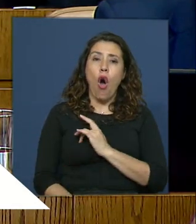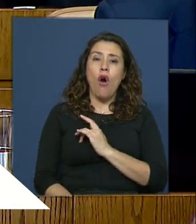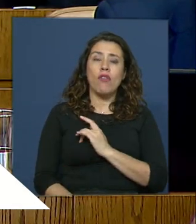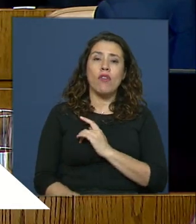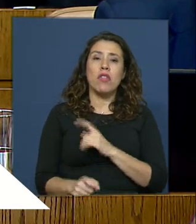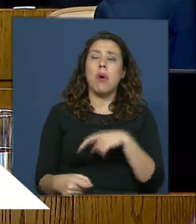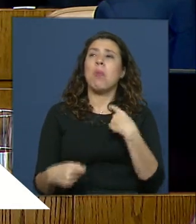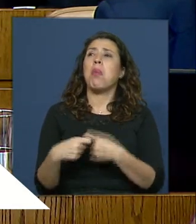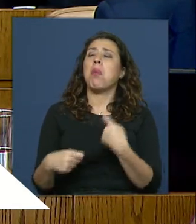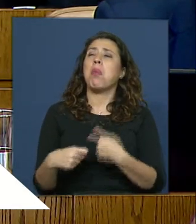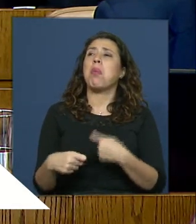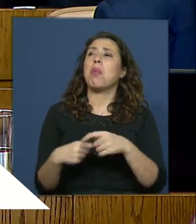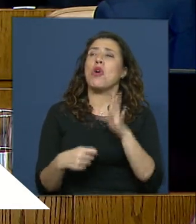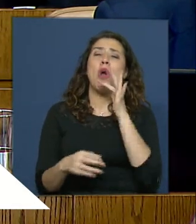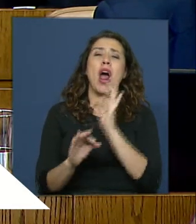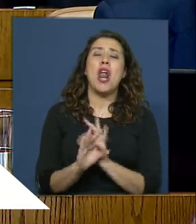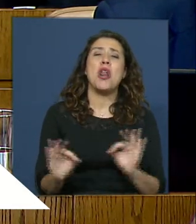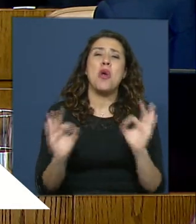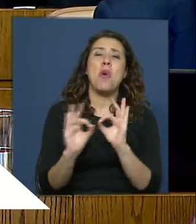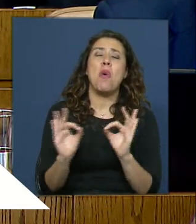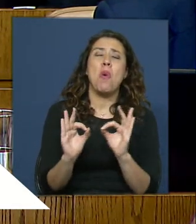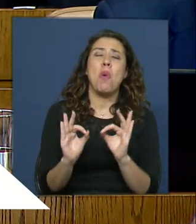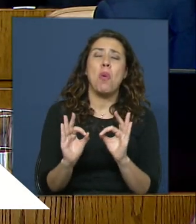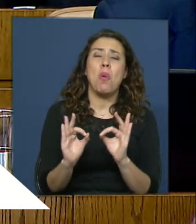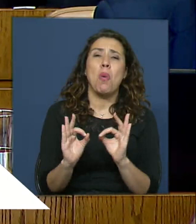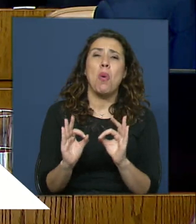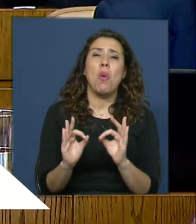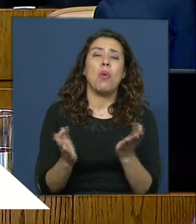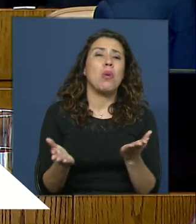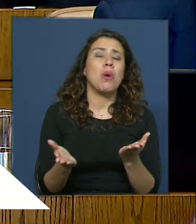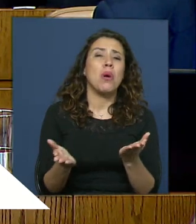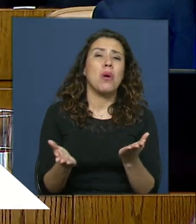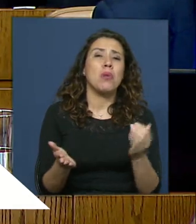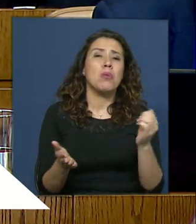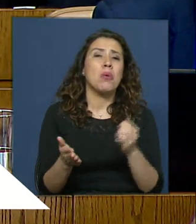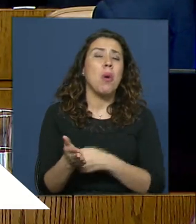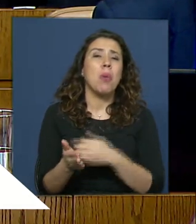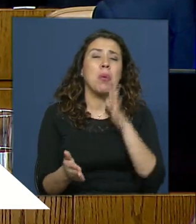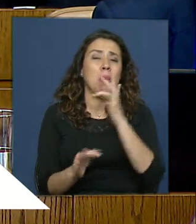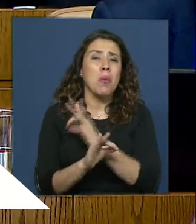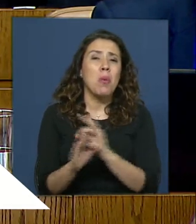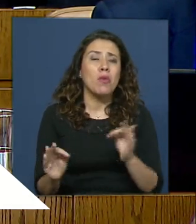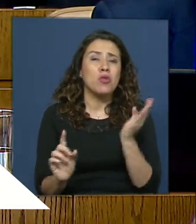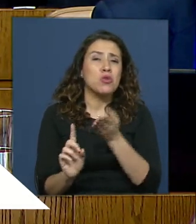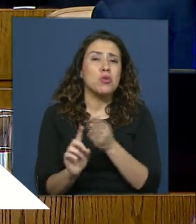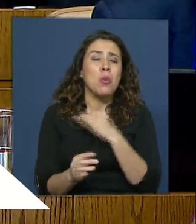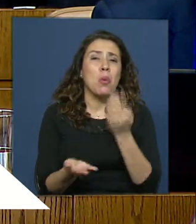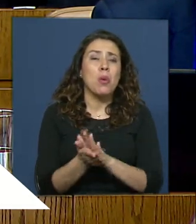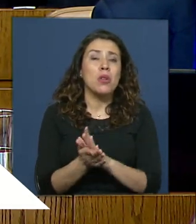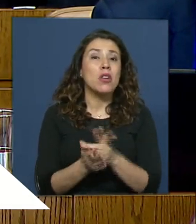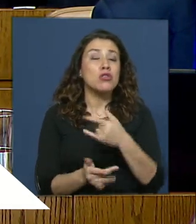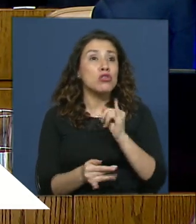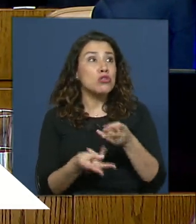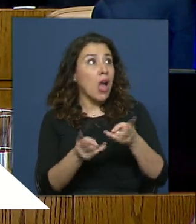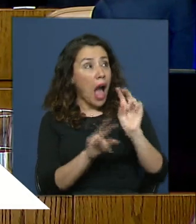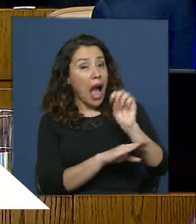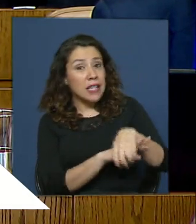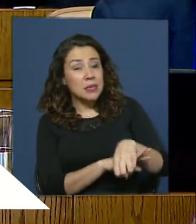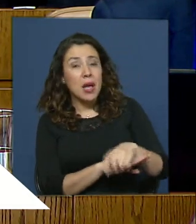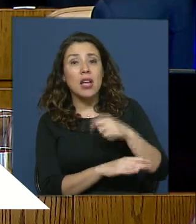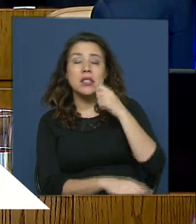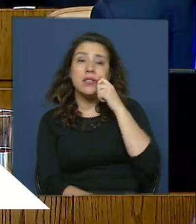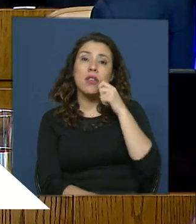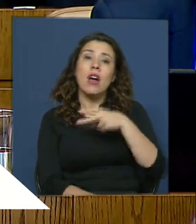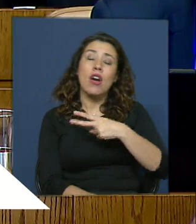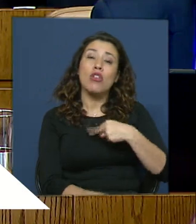el negacionismo del que estamos nosotros hablando, y para que si aceptamos el negacionismo vamos a